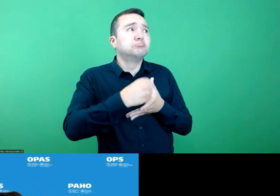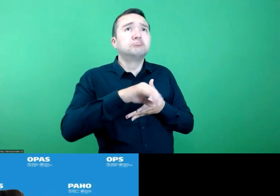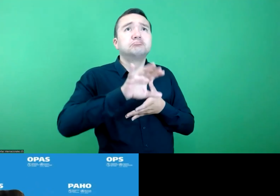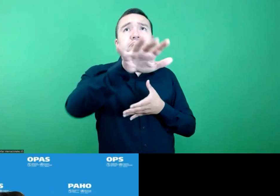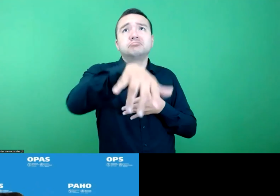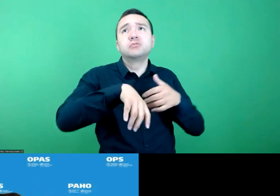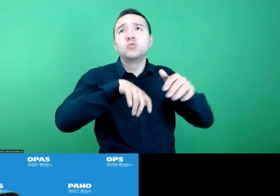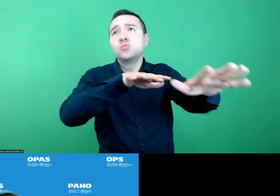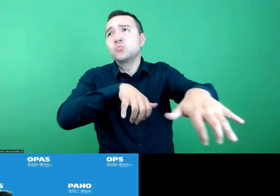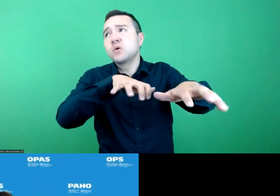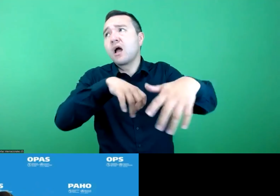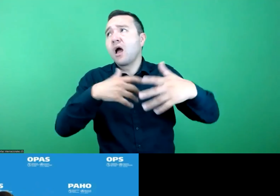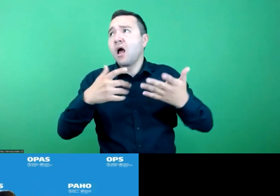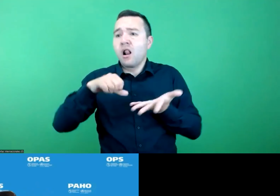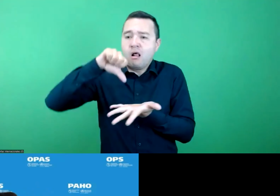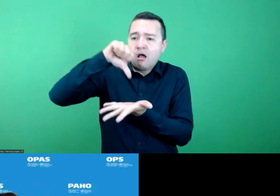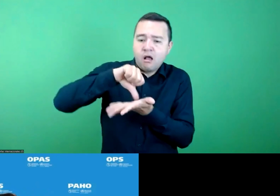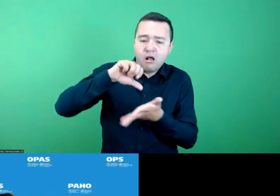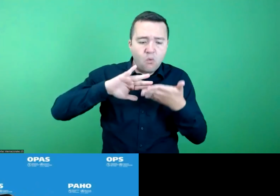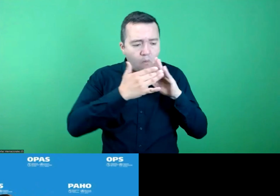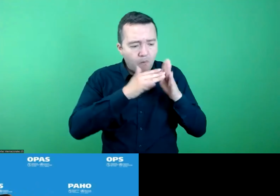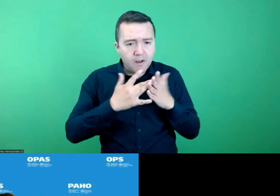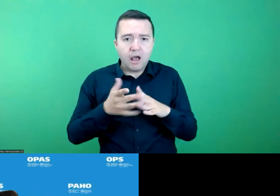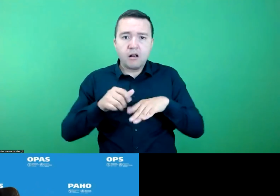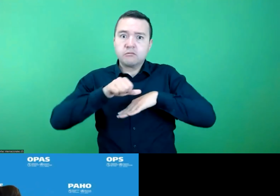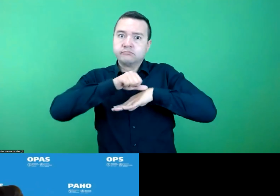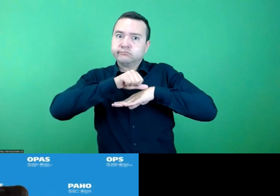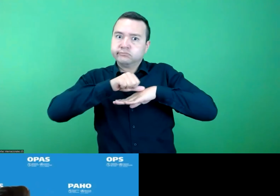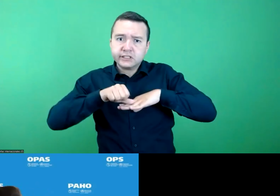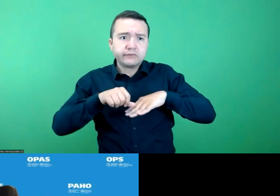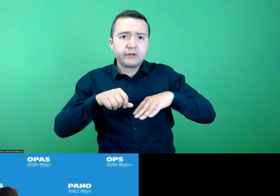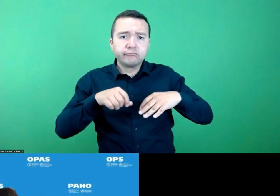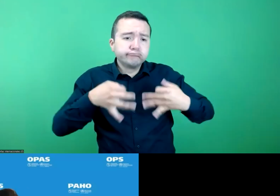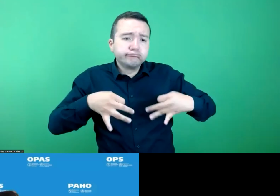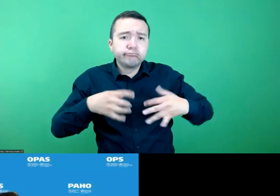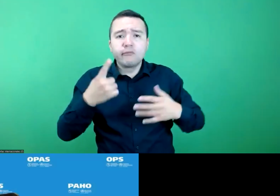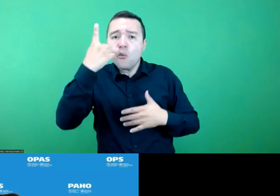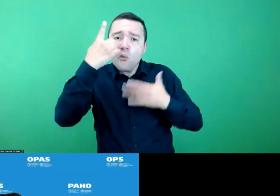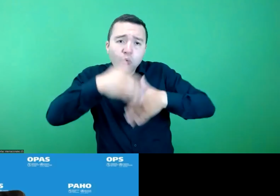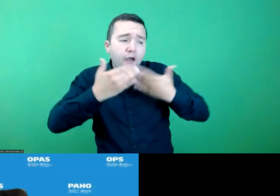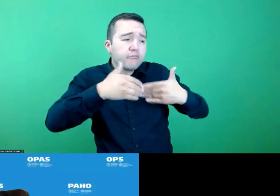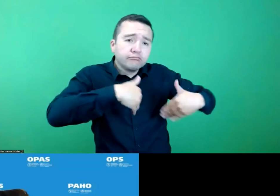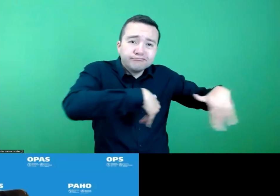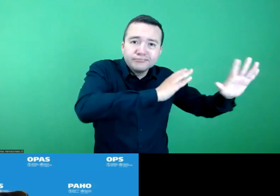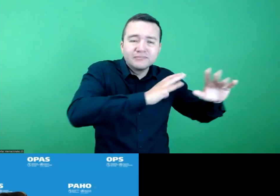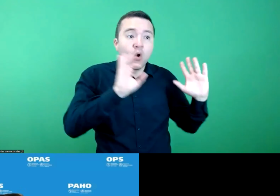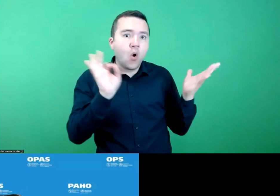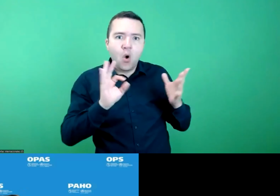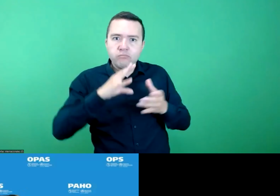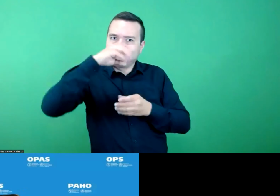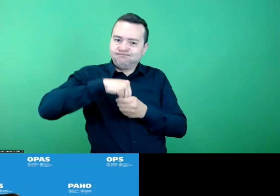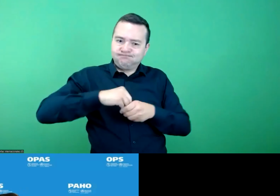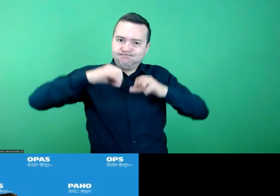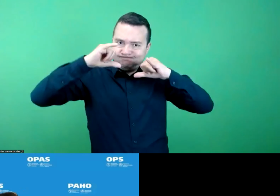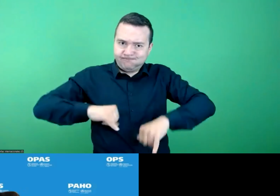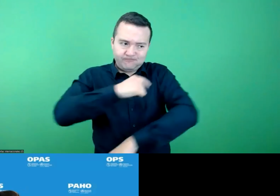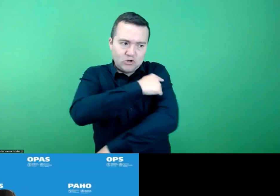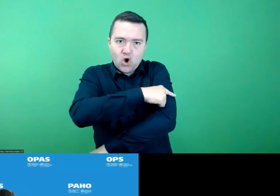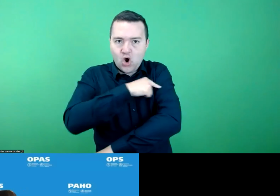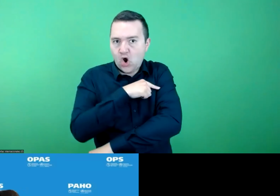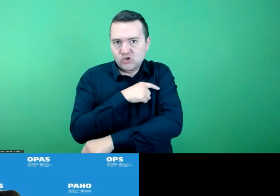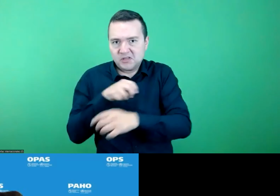cirugía ambulatoria o una cirugía avanzada en un hospital, es siempre